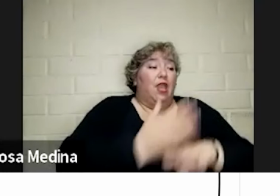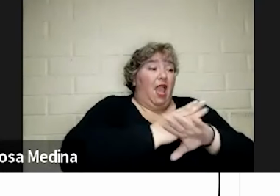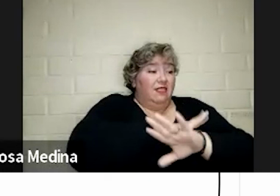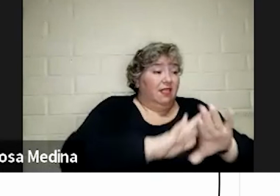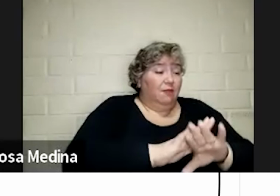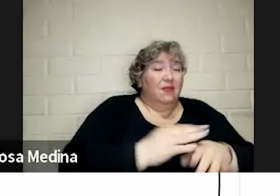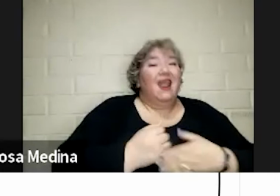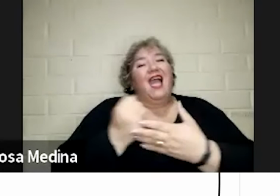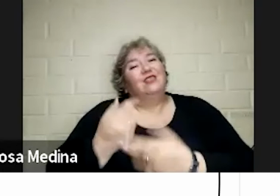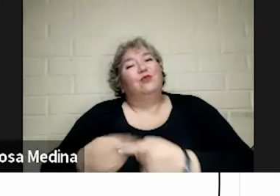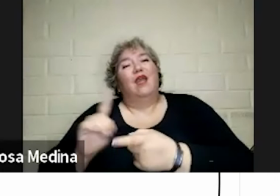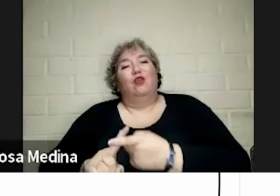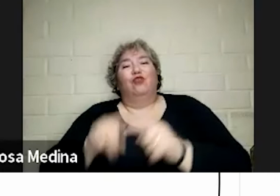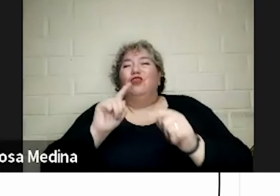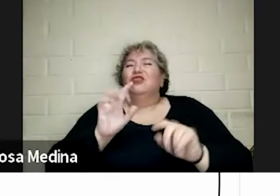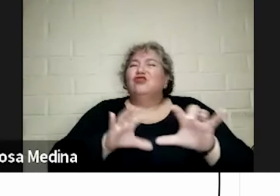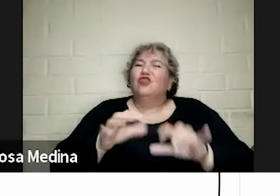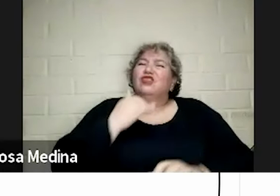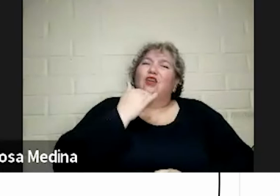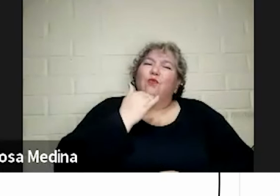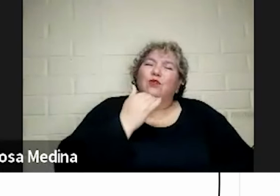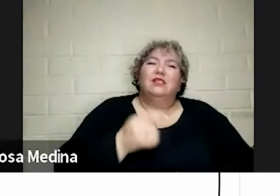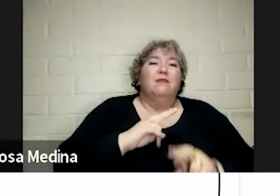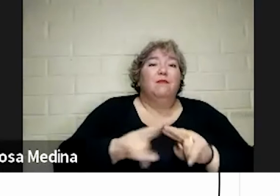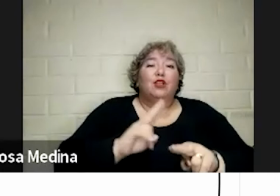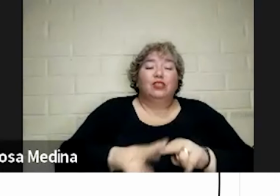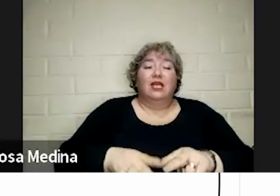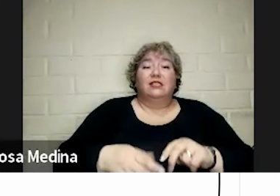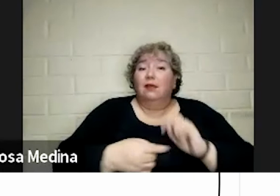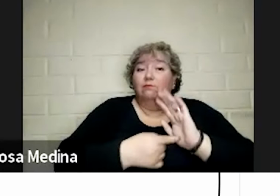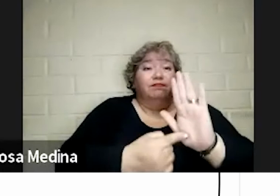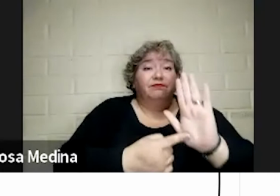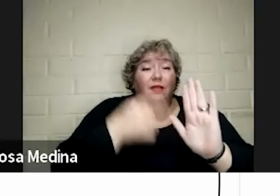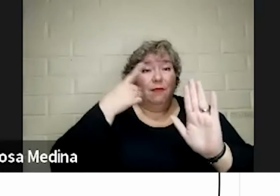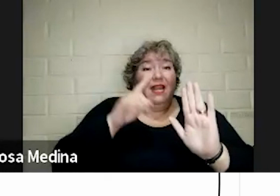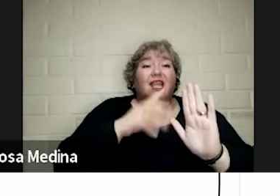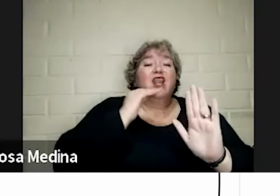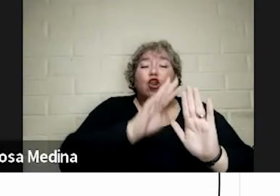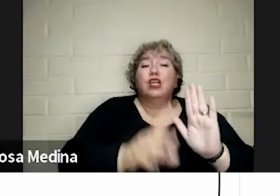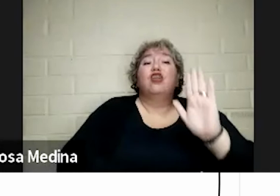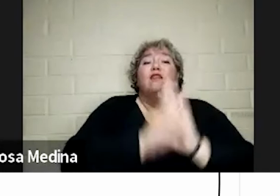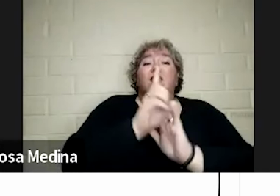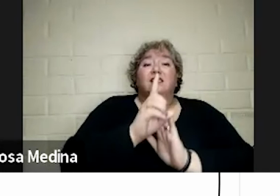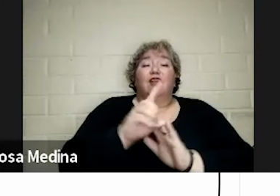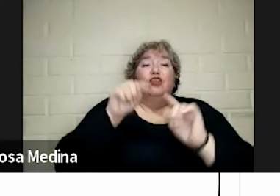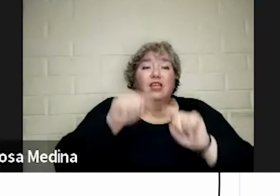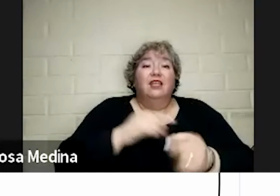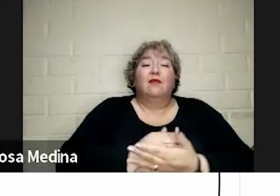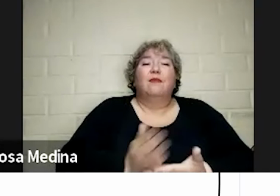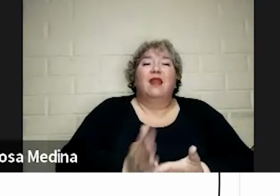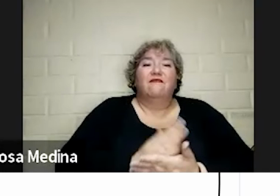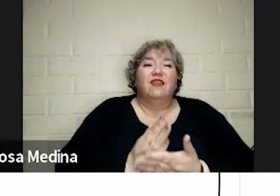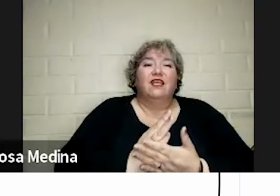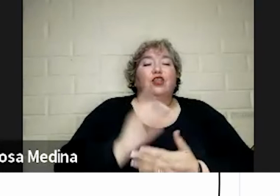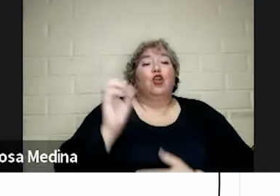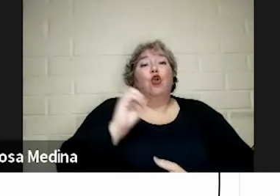Entonces, son cosas súper simples, pero hay que hacerlas explícitas para que los niños vayan desarrollando estas habilidades de planificación. Si no, trabajan